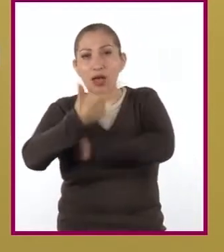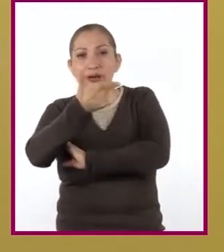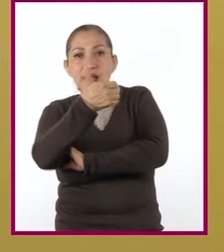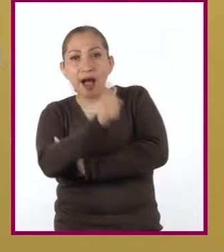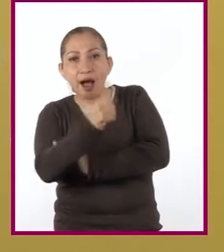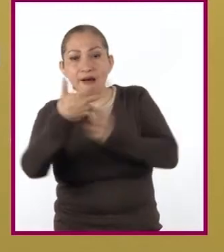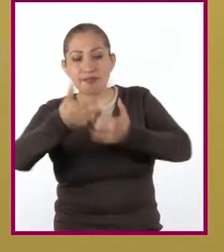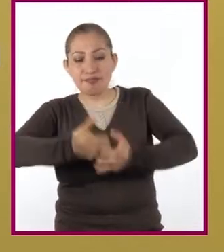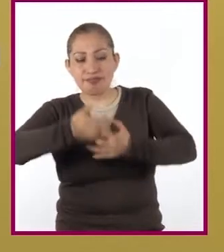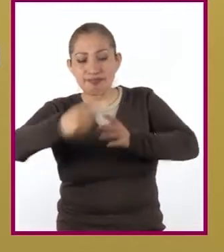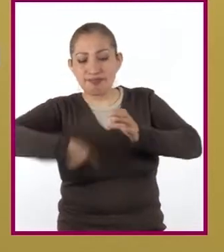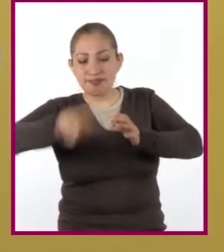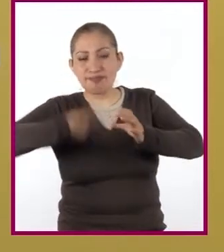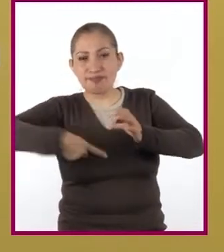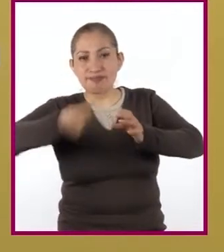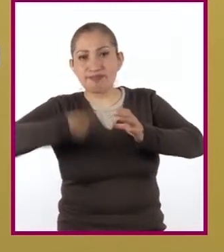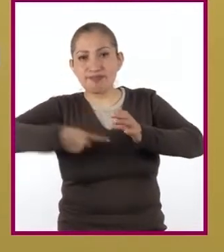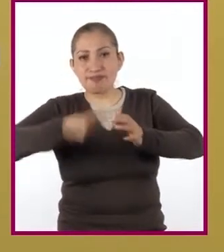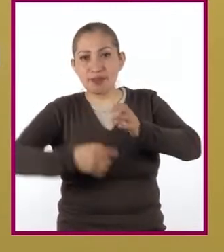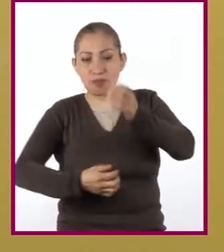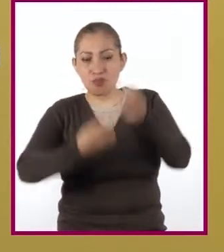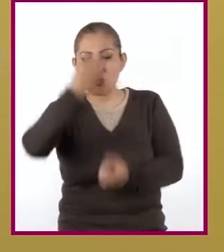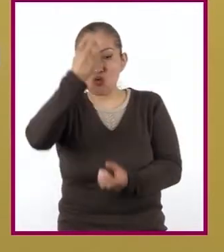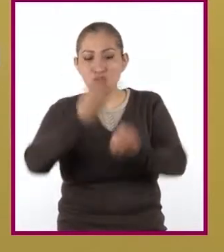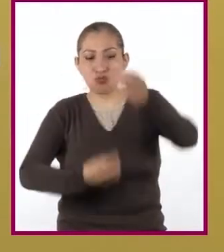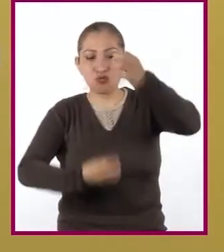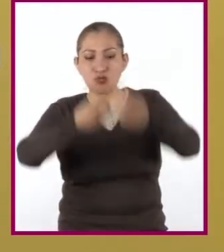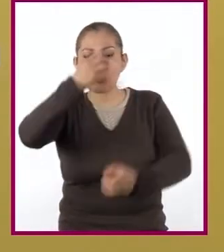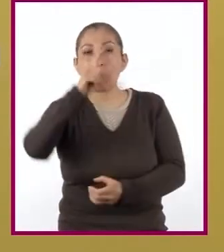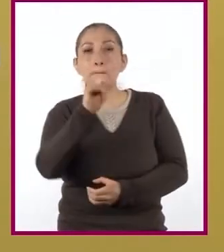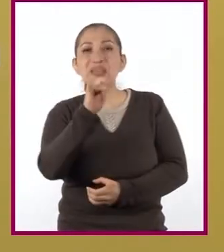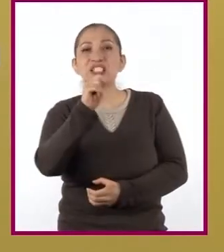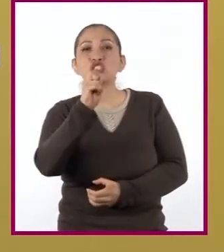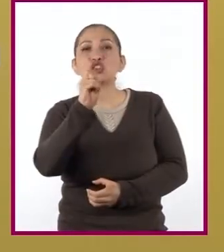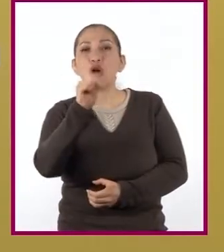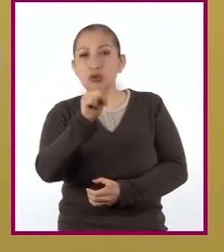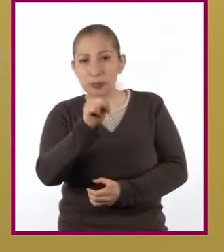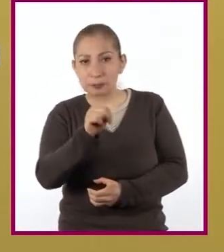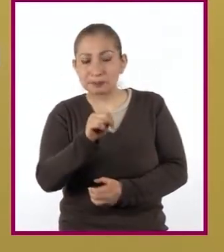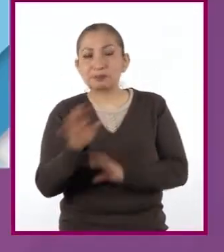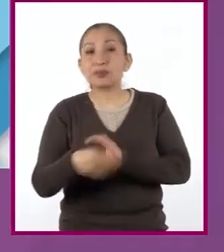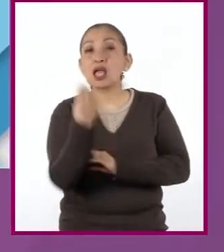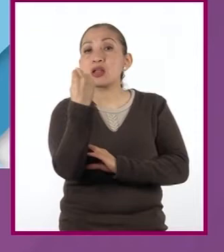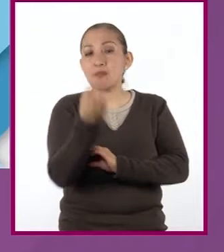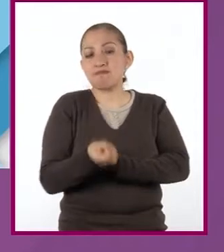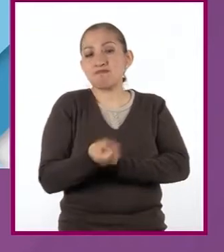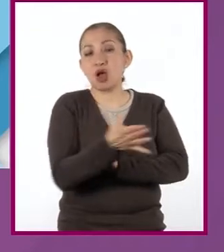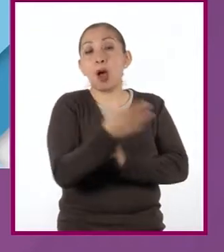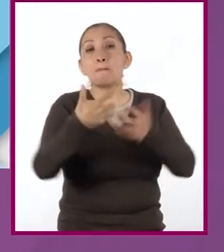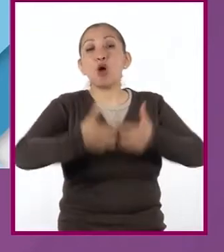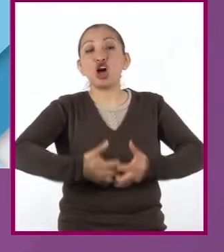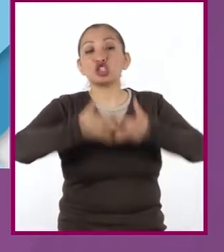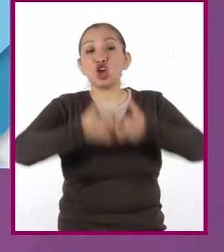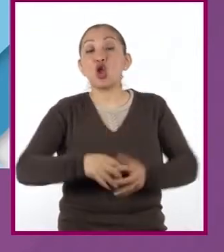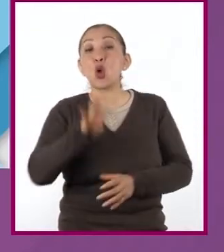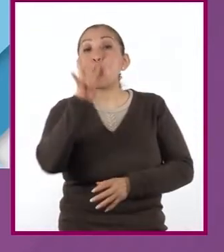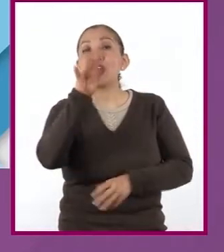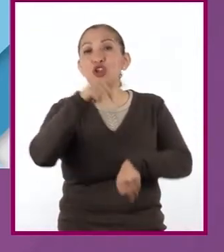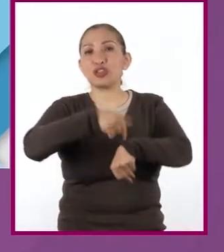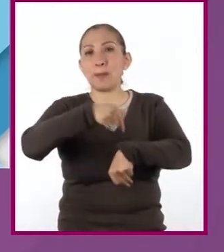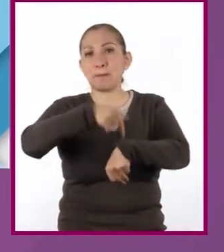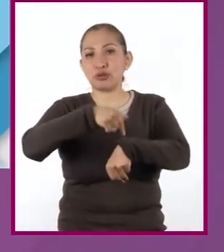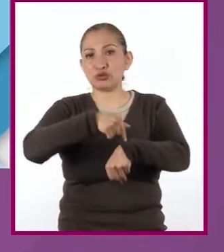permiten mover un sistema de pistones. También reciben el nombre de motor de 4